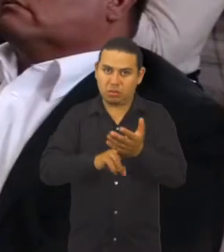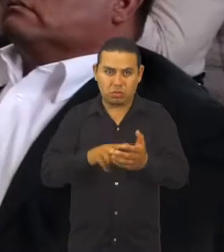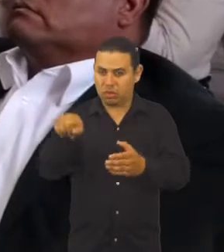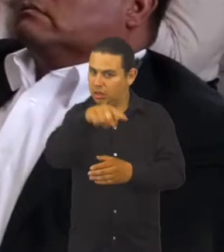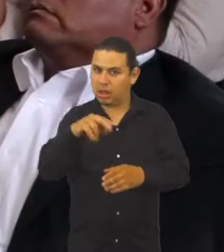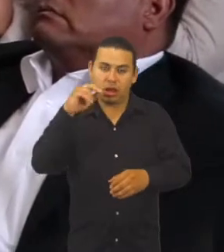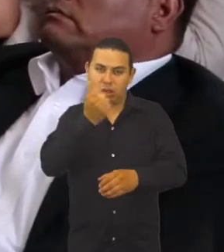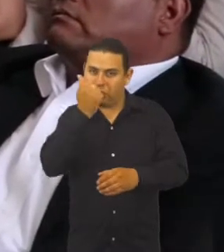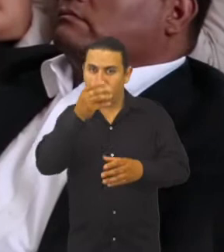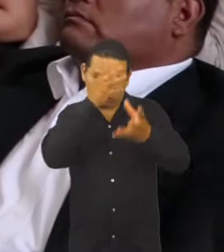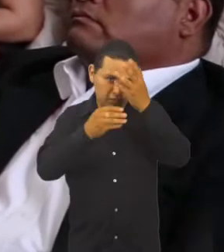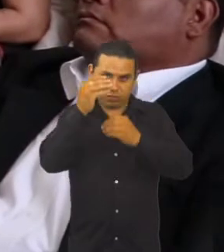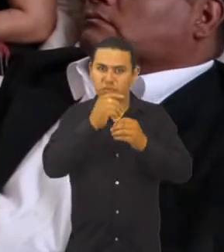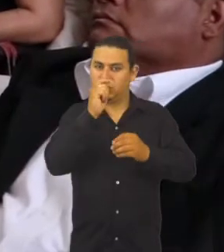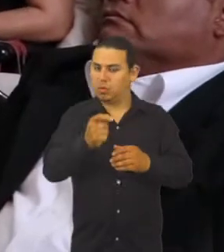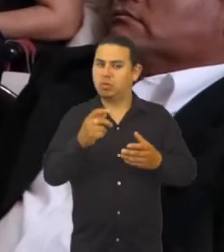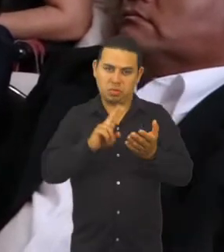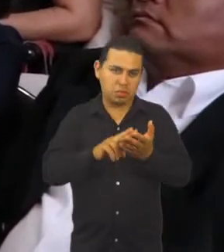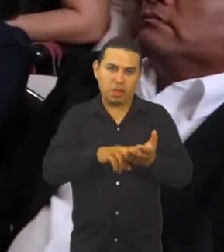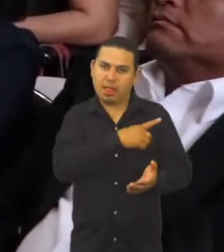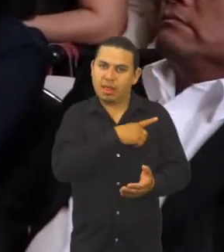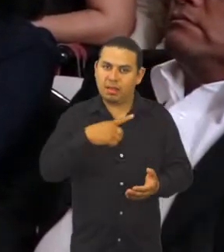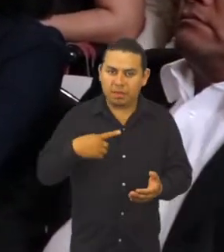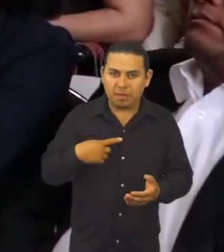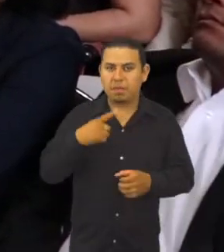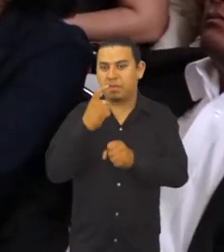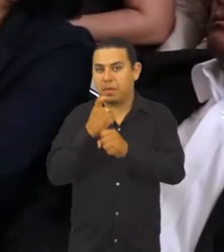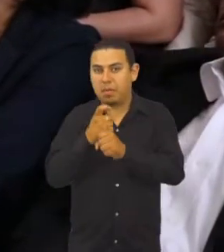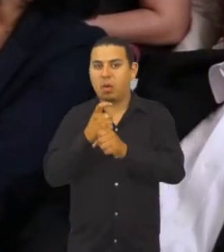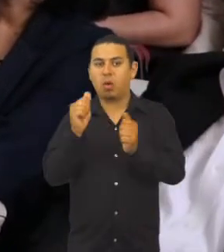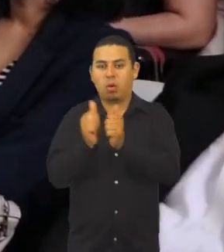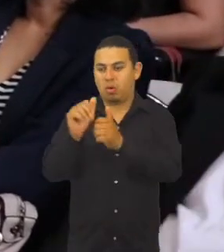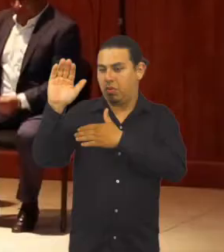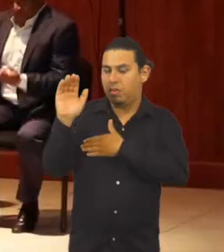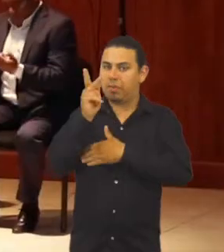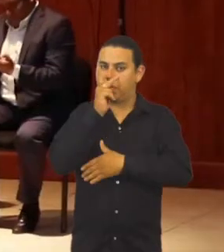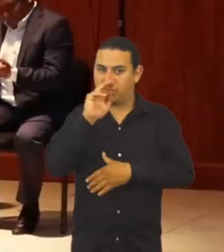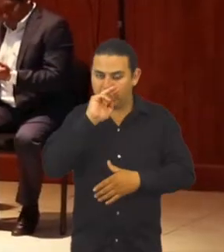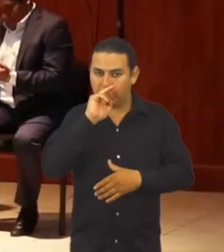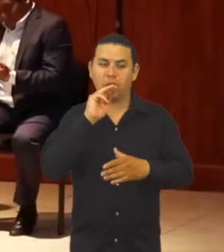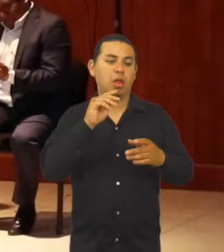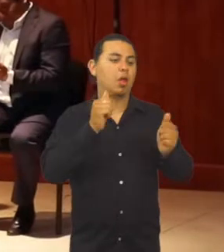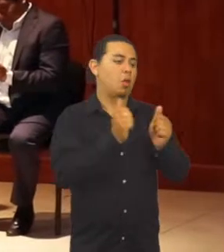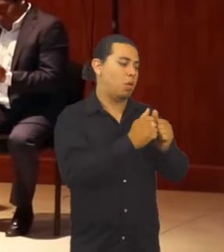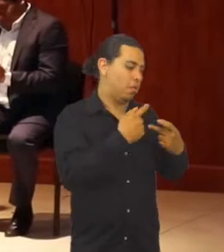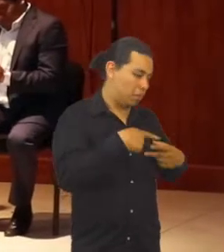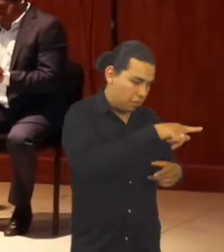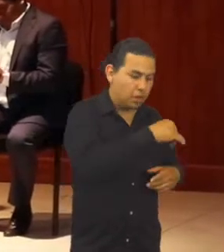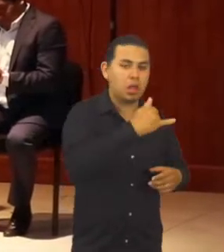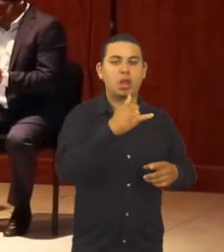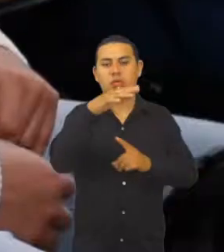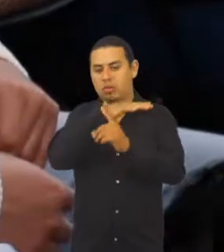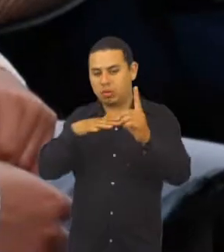papel de ser estudiante, de reconocer que tiene un compromiso primero con sus papás, con sus seres queridos, con la sociedad,